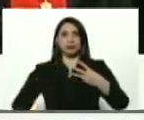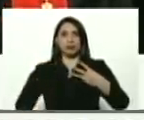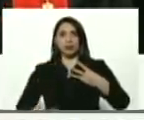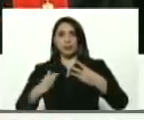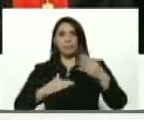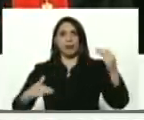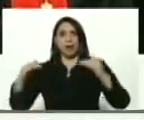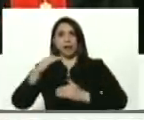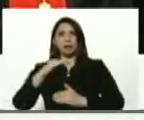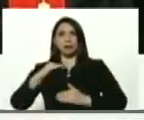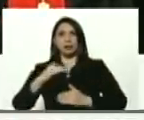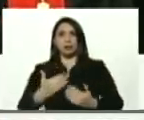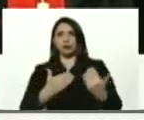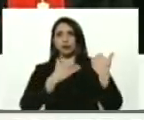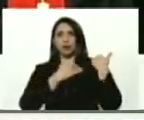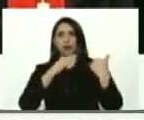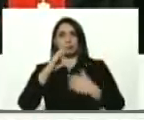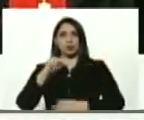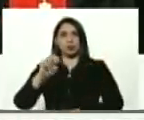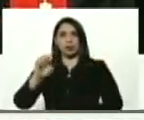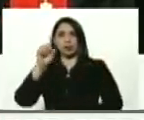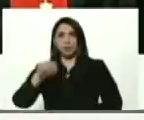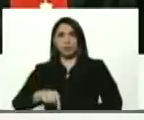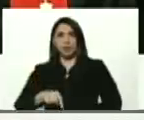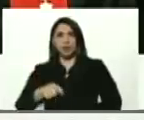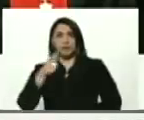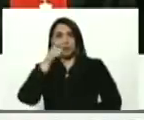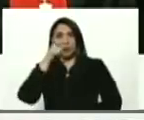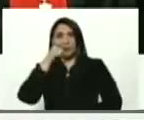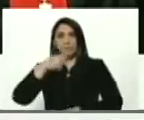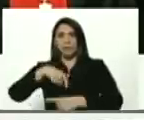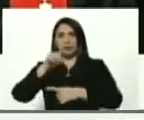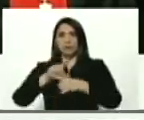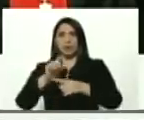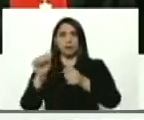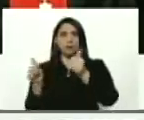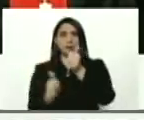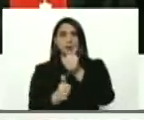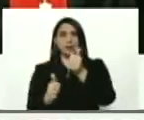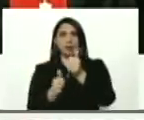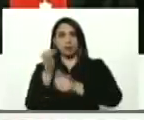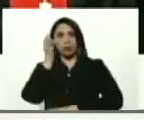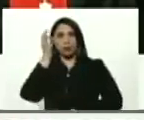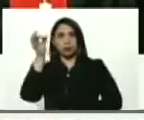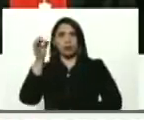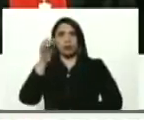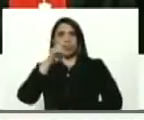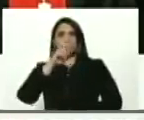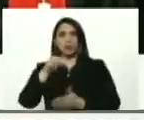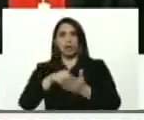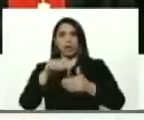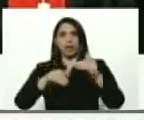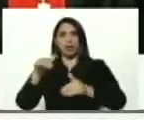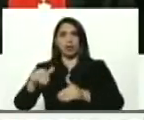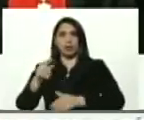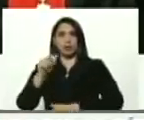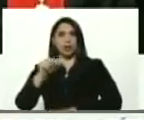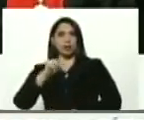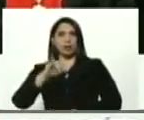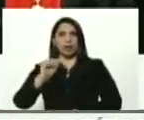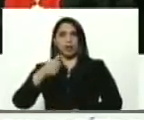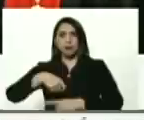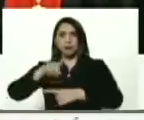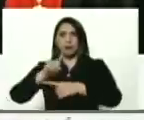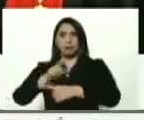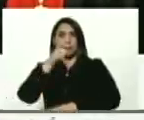máximo ente comicial, Rafael Simón Jiménez Melián como rector principal y vicepresidente del Consejo Nacional Electoral, Tania de Amelio como rectora